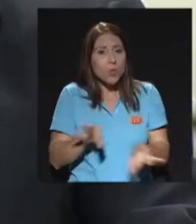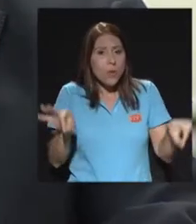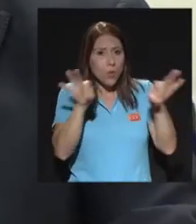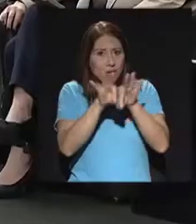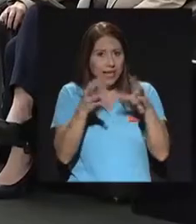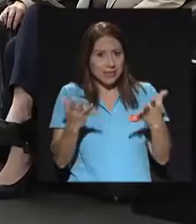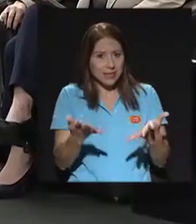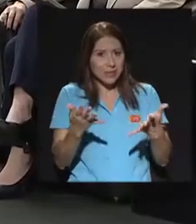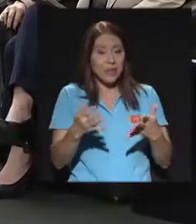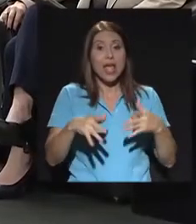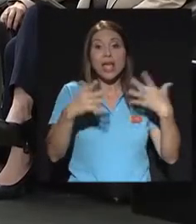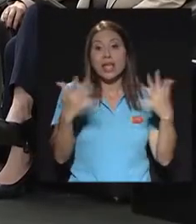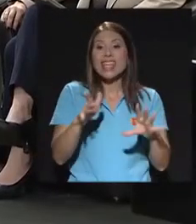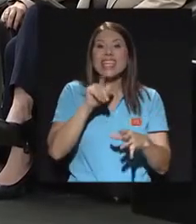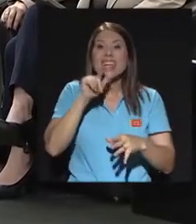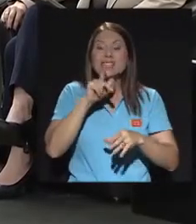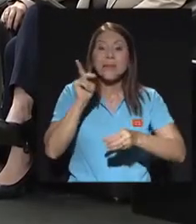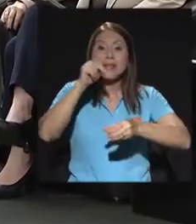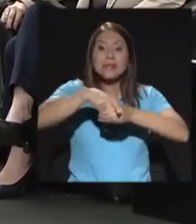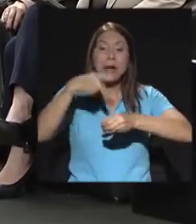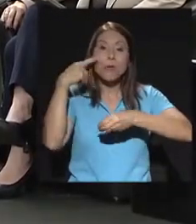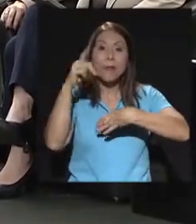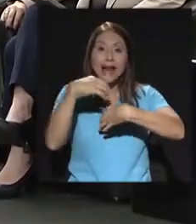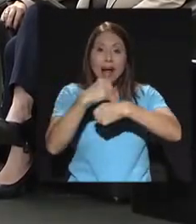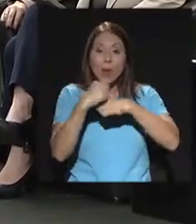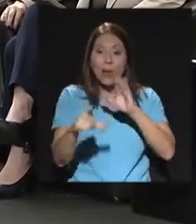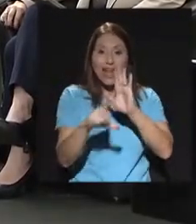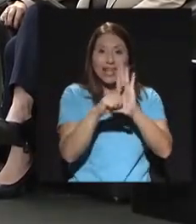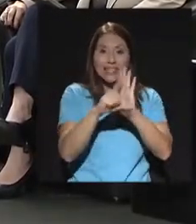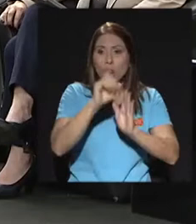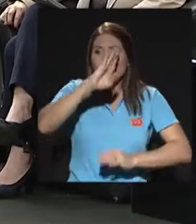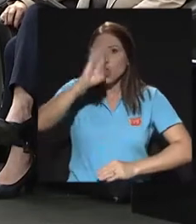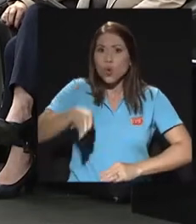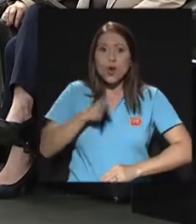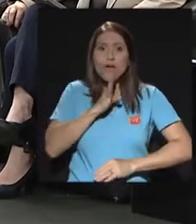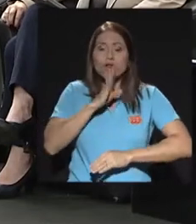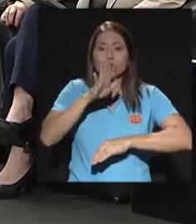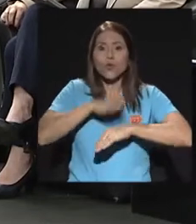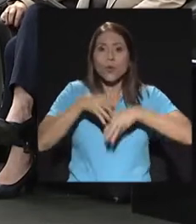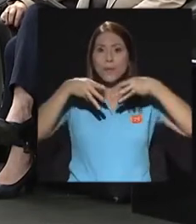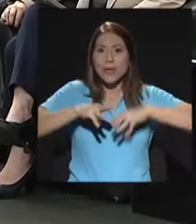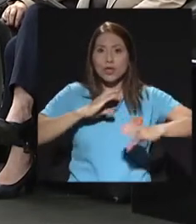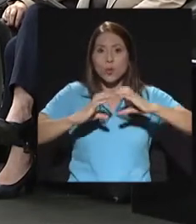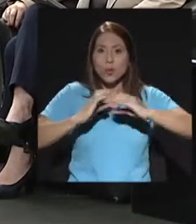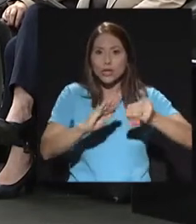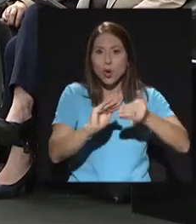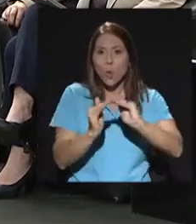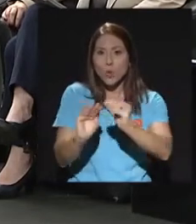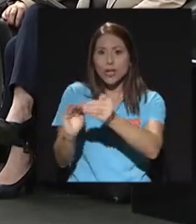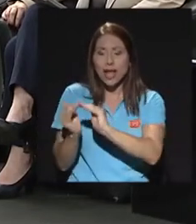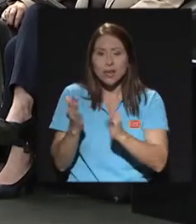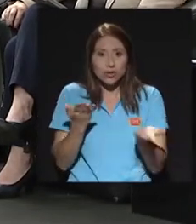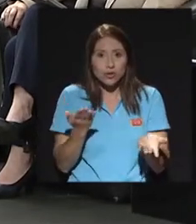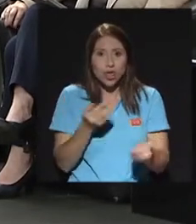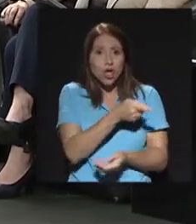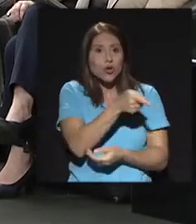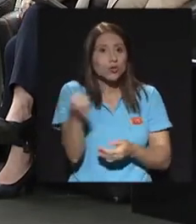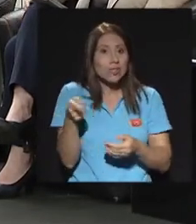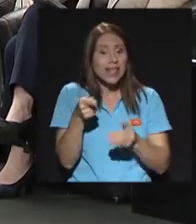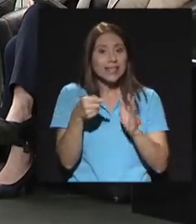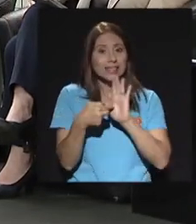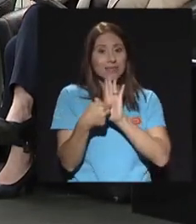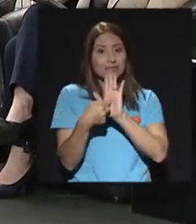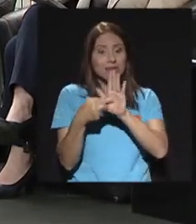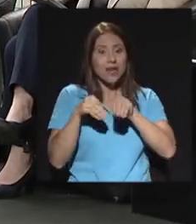de quienes participaron para producir una legislación, nunca mencionó a los medios comunitarios y ustedes de alguna manera también desde la Red MIC han